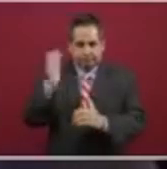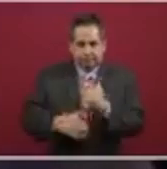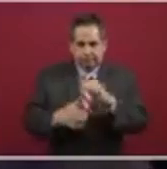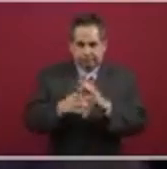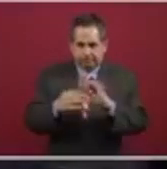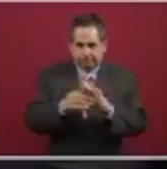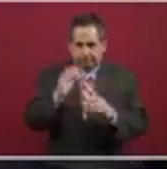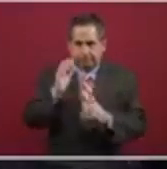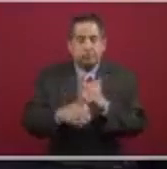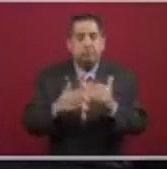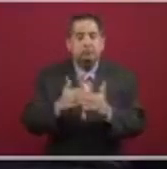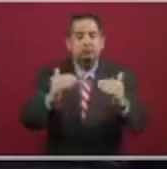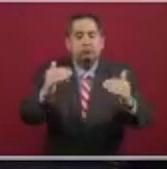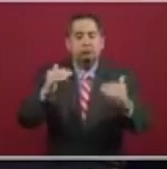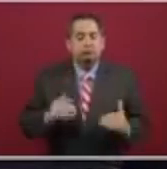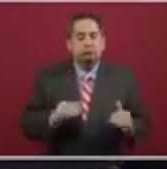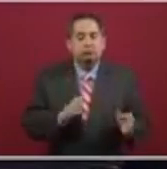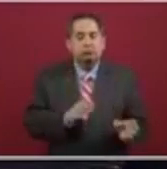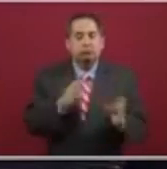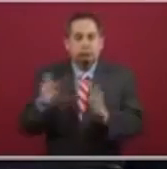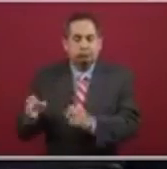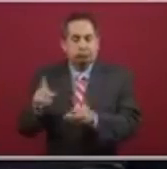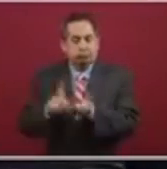parte. Vamos a hablar de